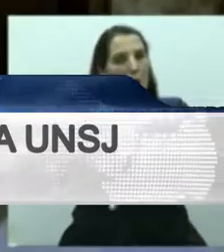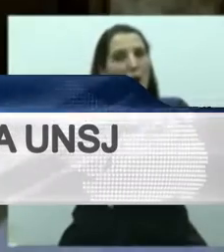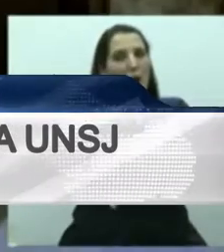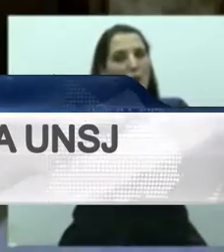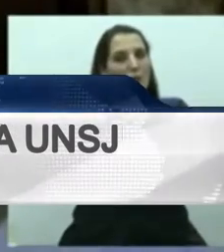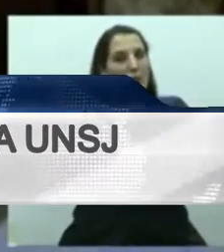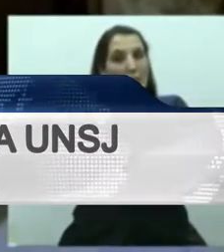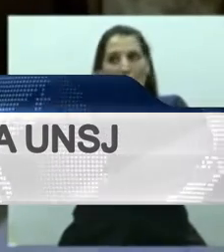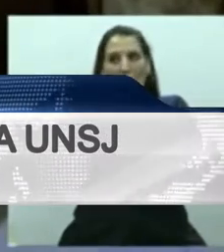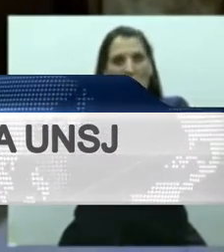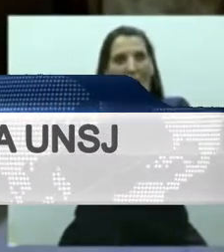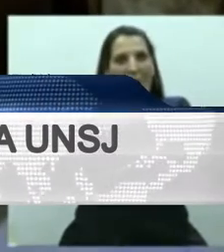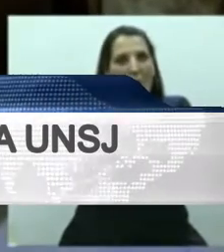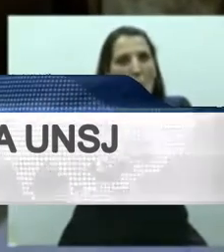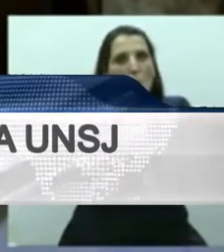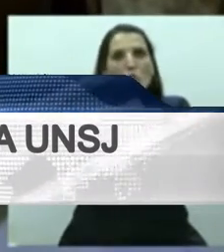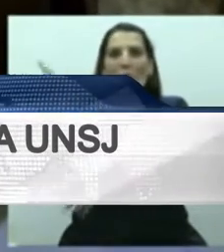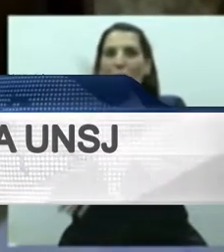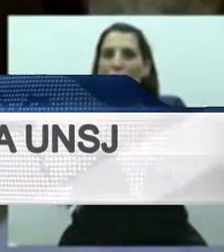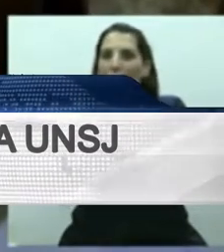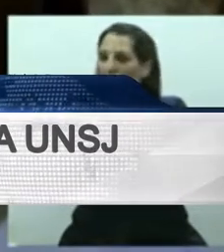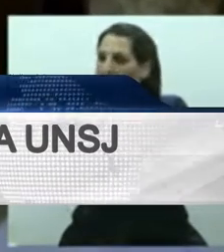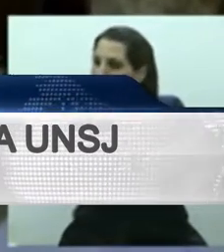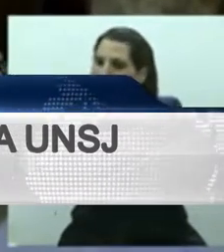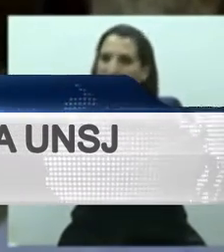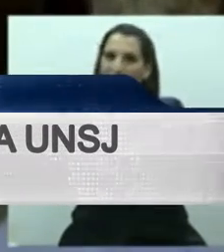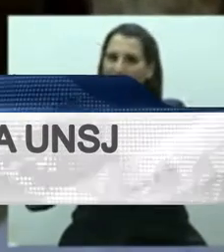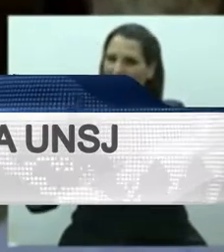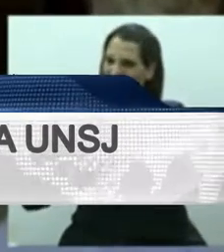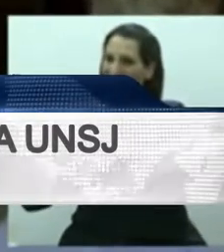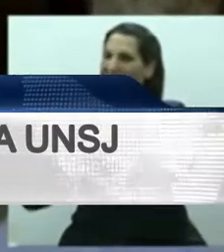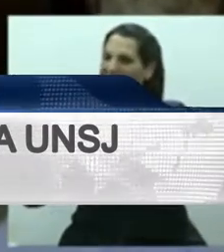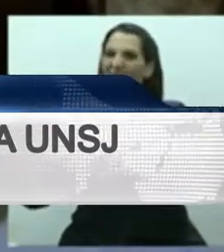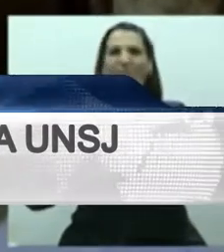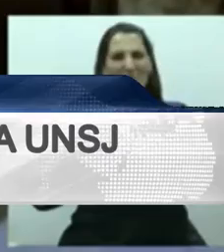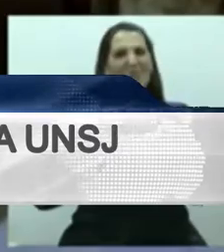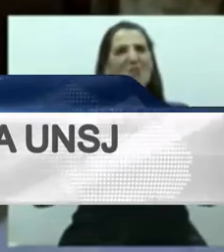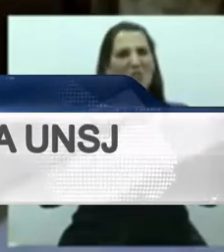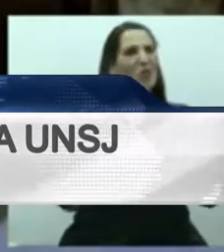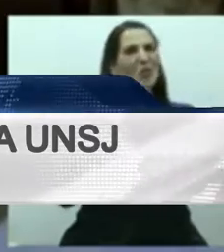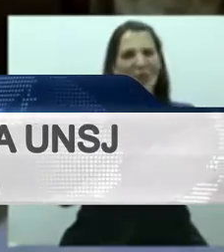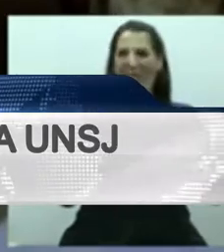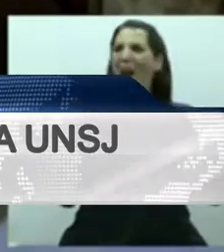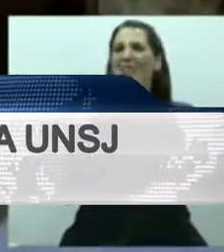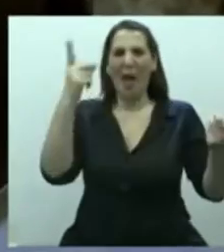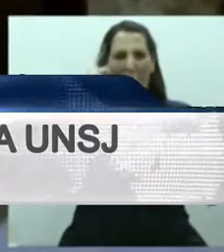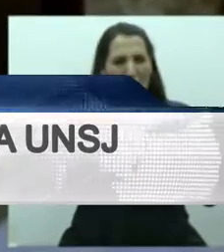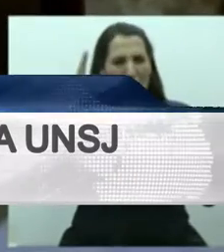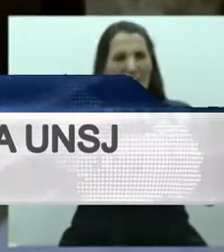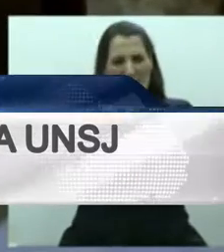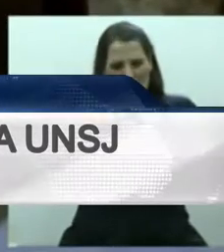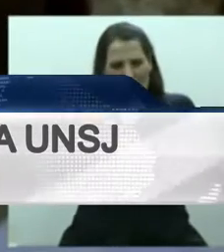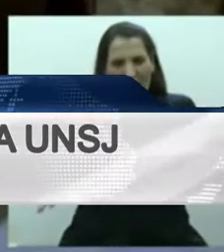necesitamos, bueno, renovar, porque en todas las instituciones, por eso existen elecciones y periodos determinados, porque hace falta a